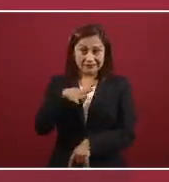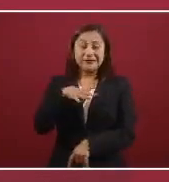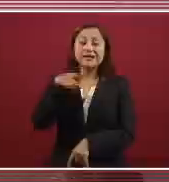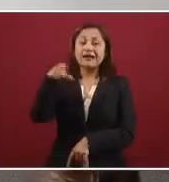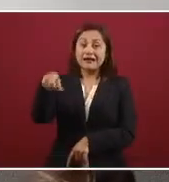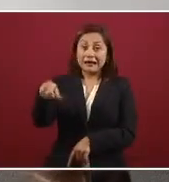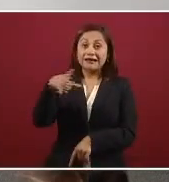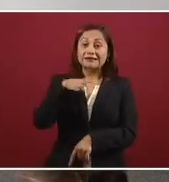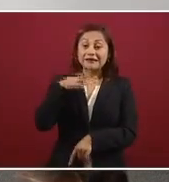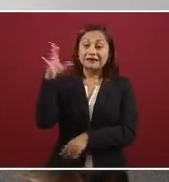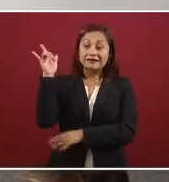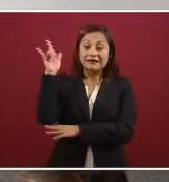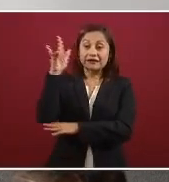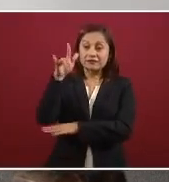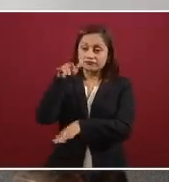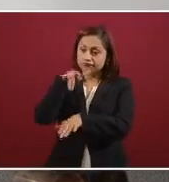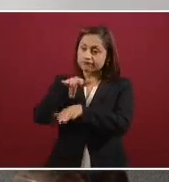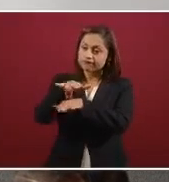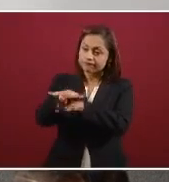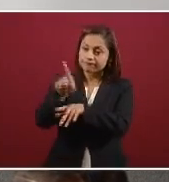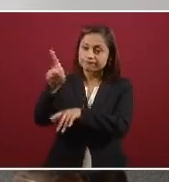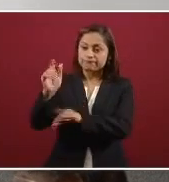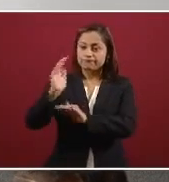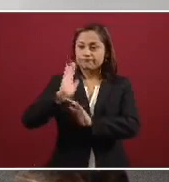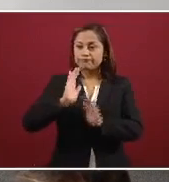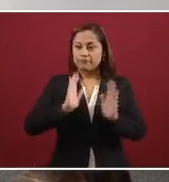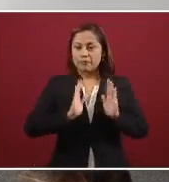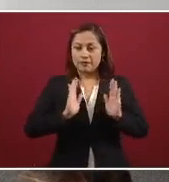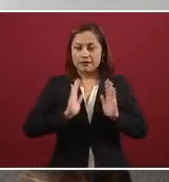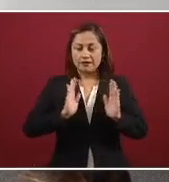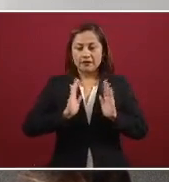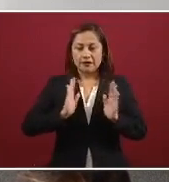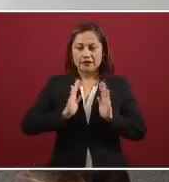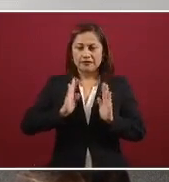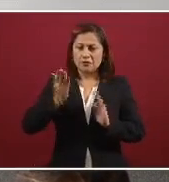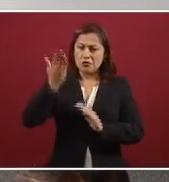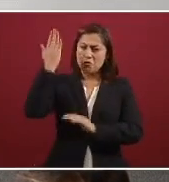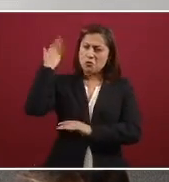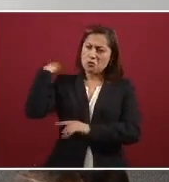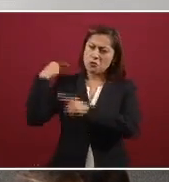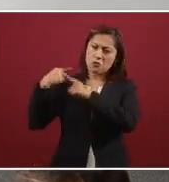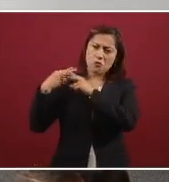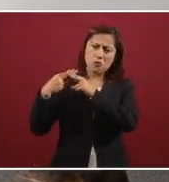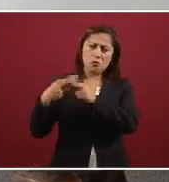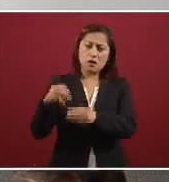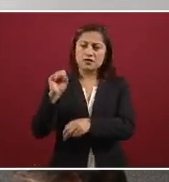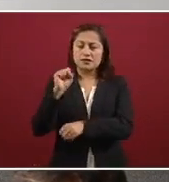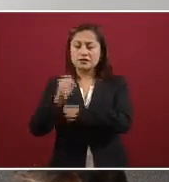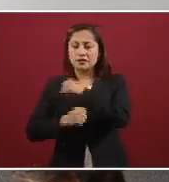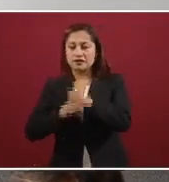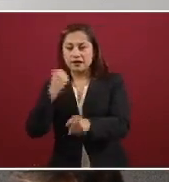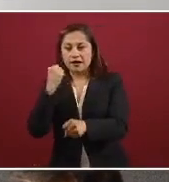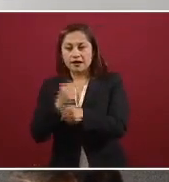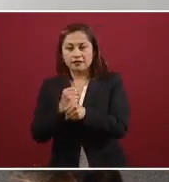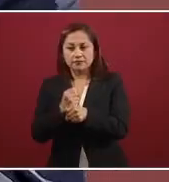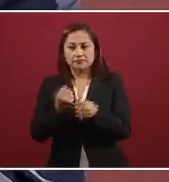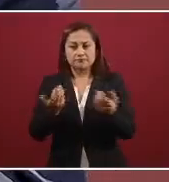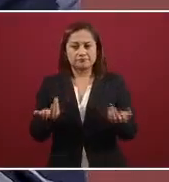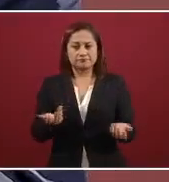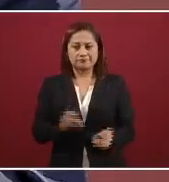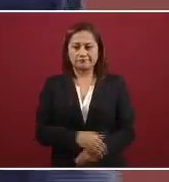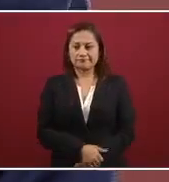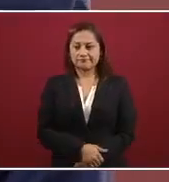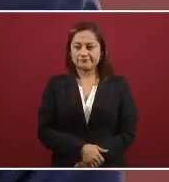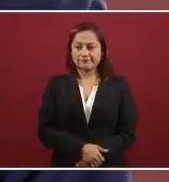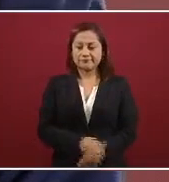aérea militar que está funcionando desde hace 60 años. Entonces,